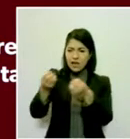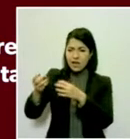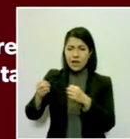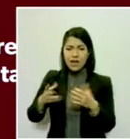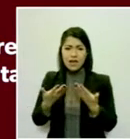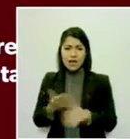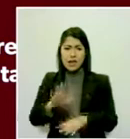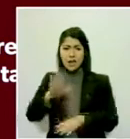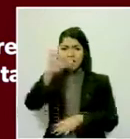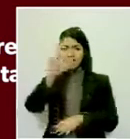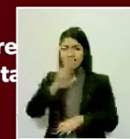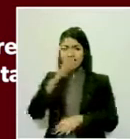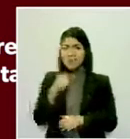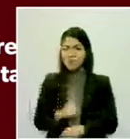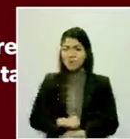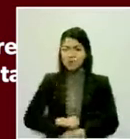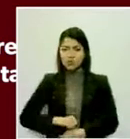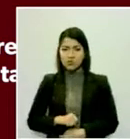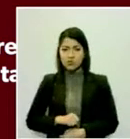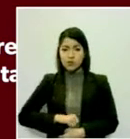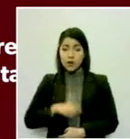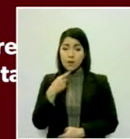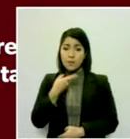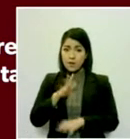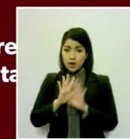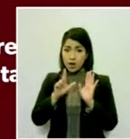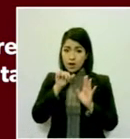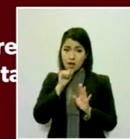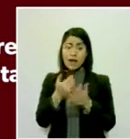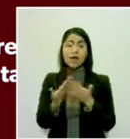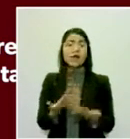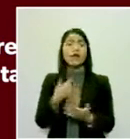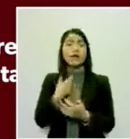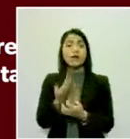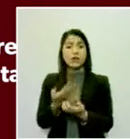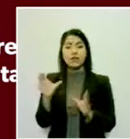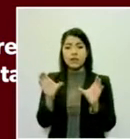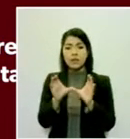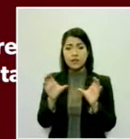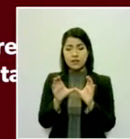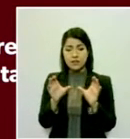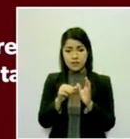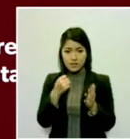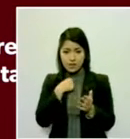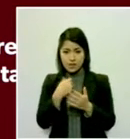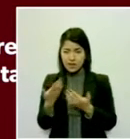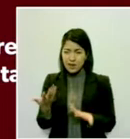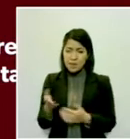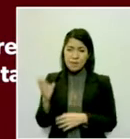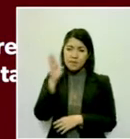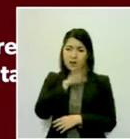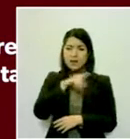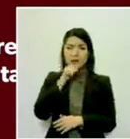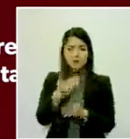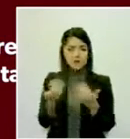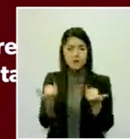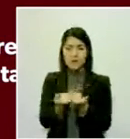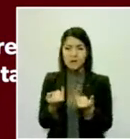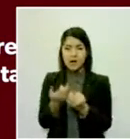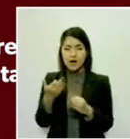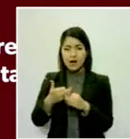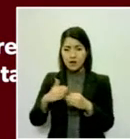manera discrecional. Fue aplicada una oferta educativa certificada de manera irregular, misma que la administración